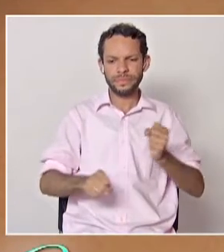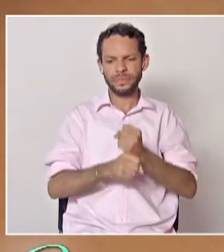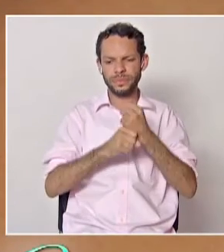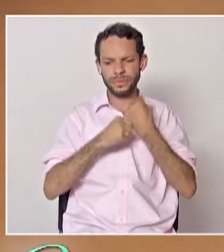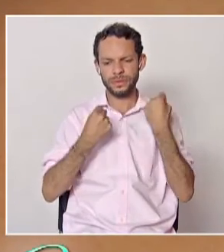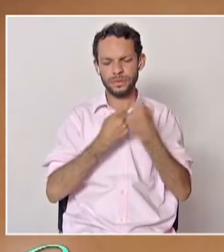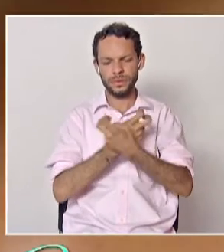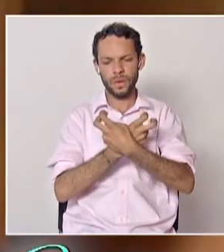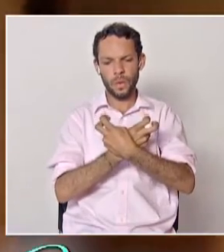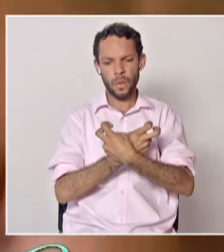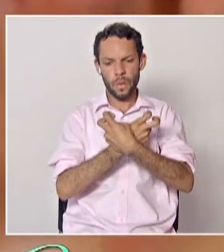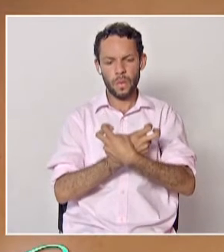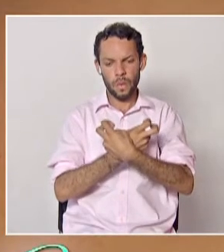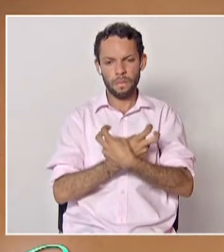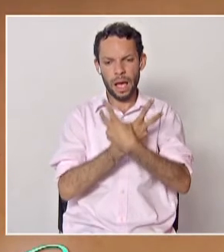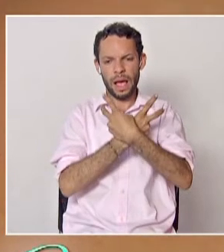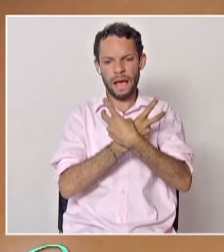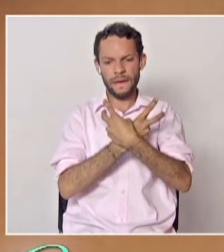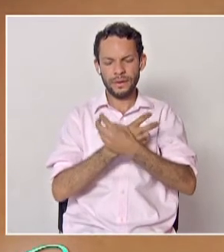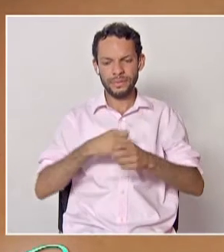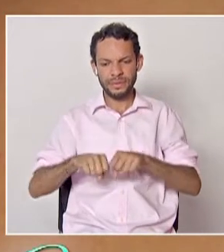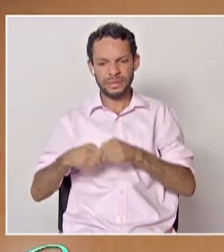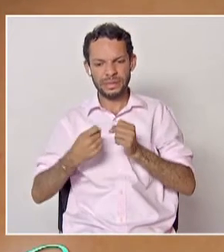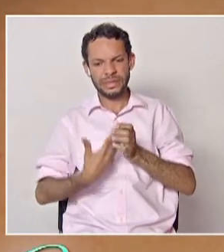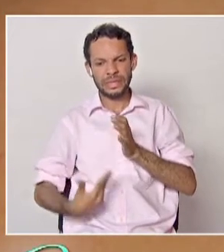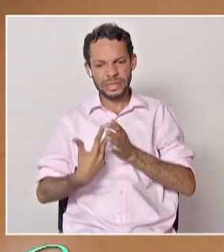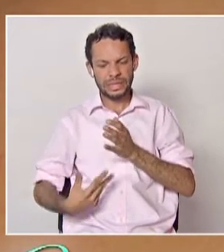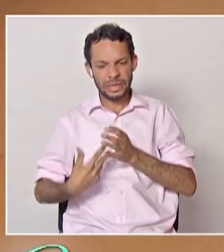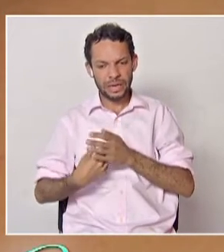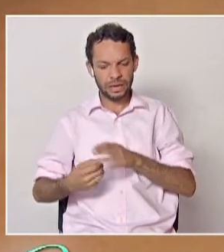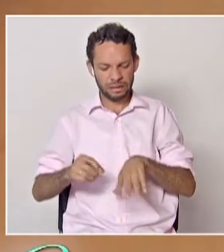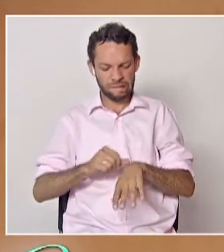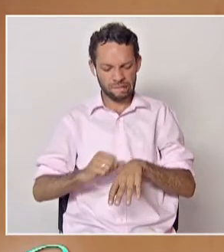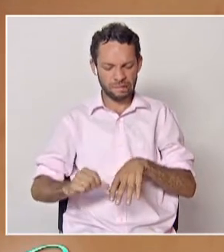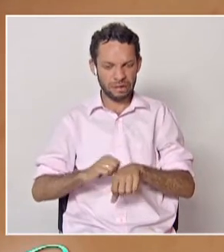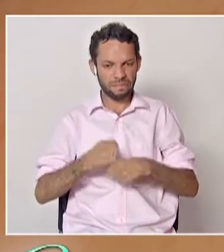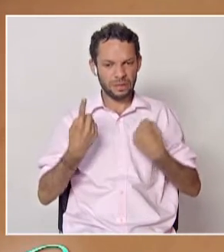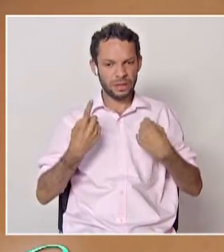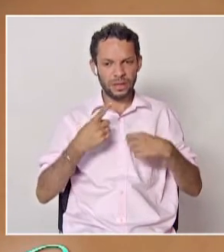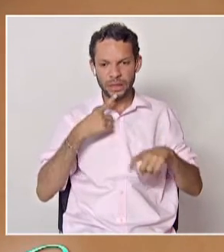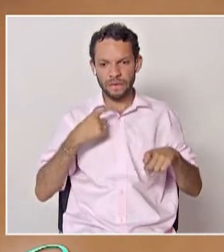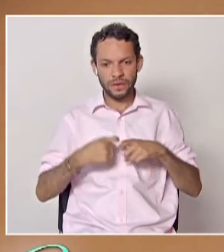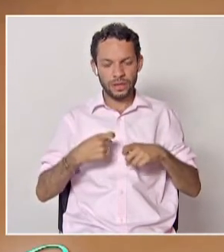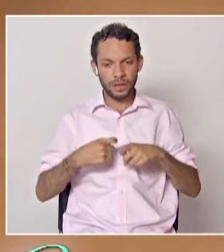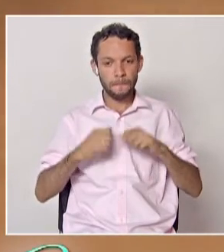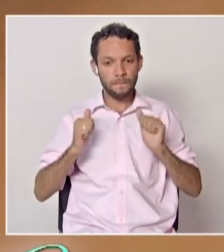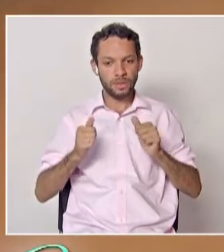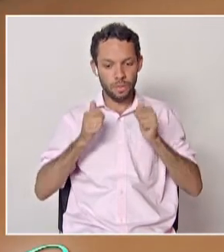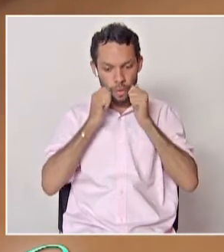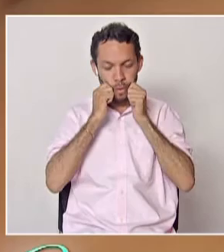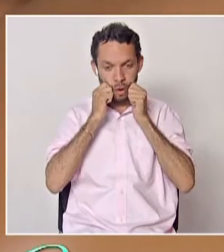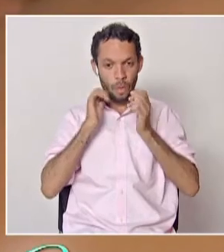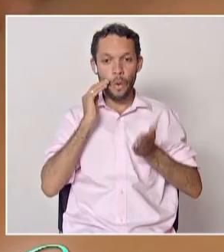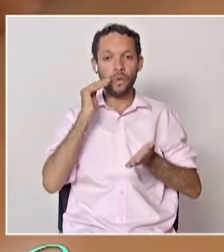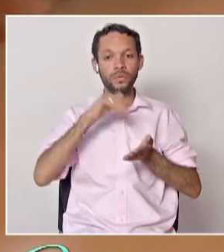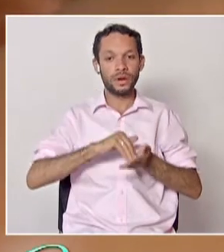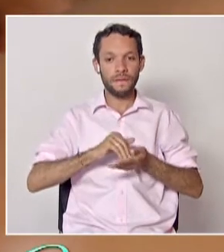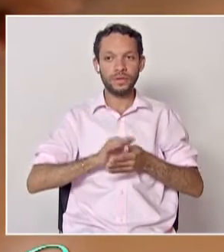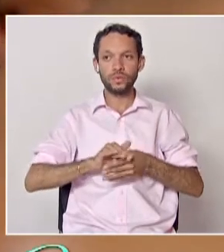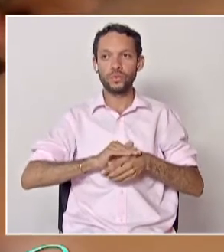fracturas, perdió un pedazo de tejido, sangre, y uno dice, ¿cómo hizo el cuerpo para ser capaz